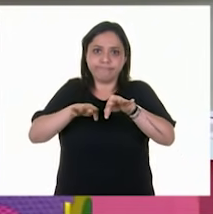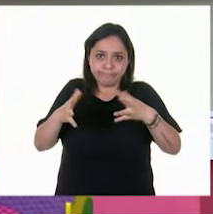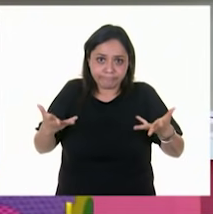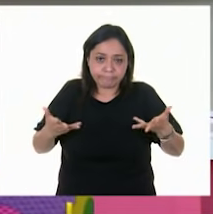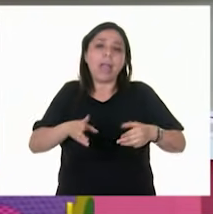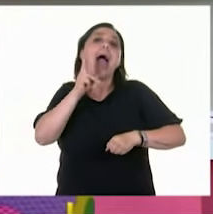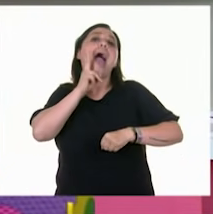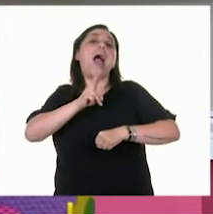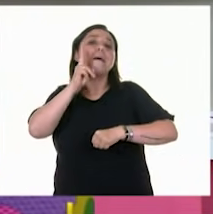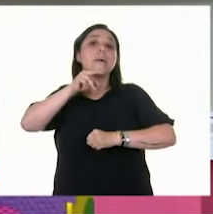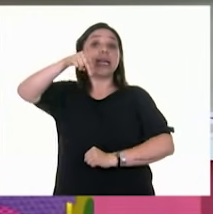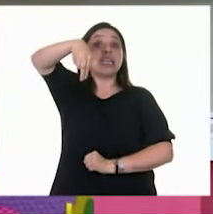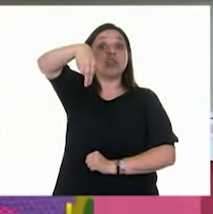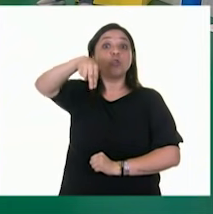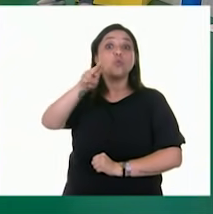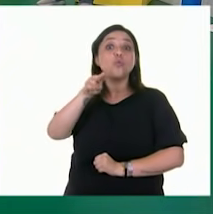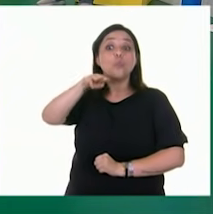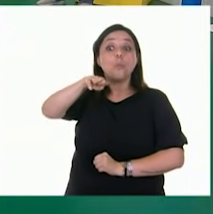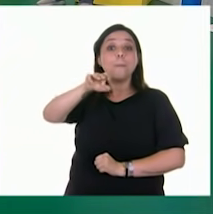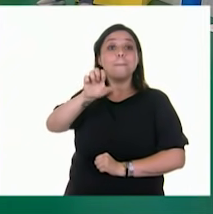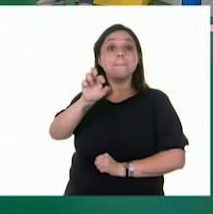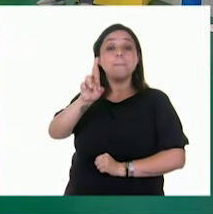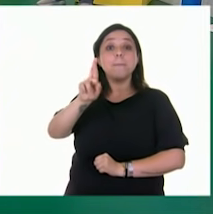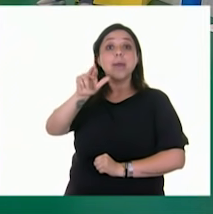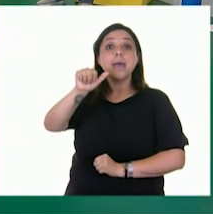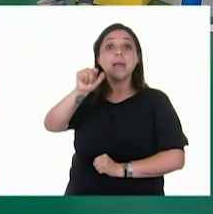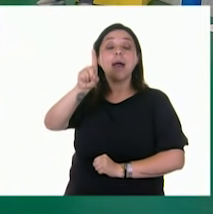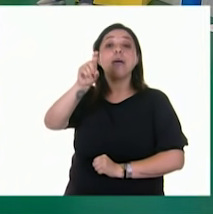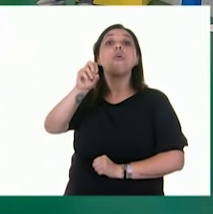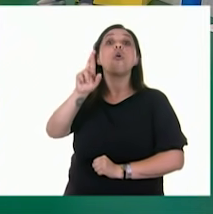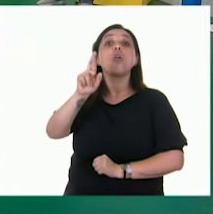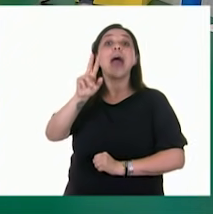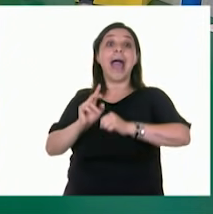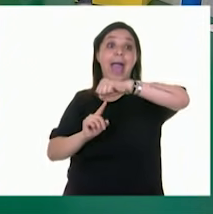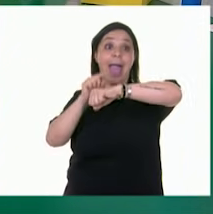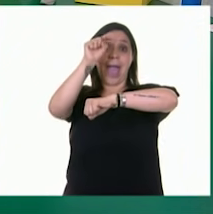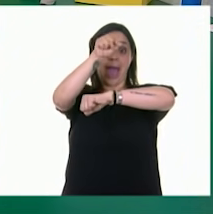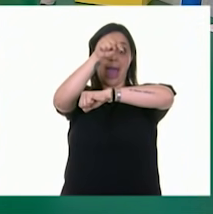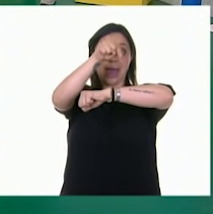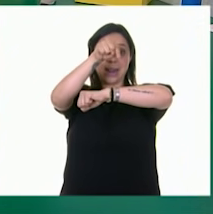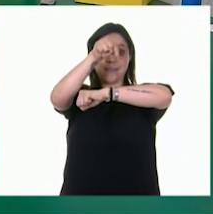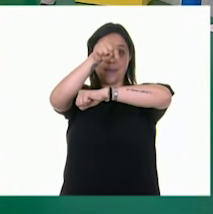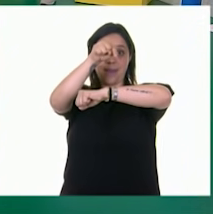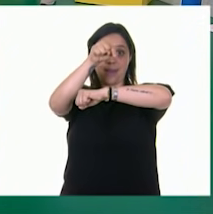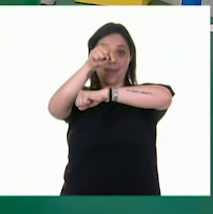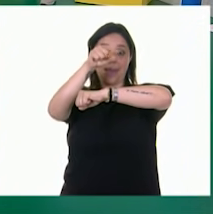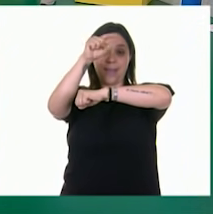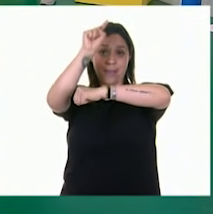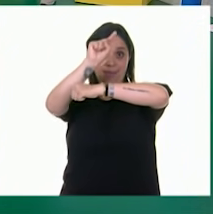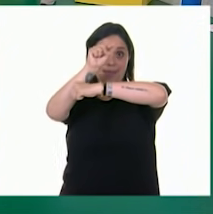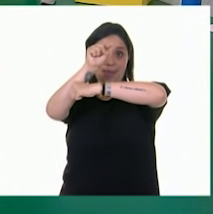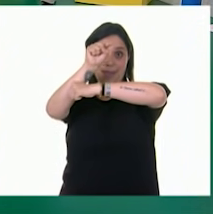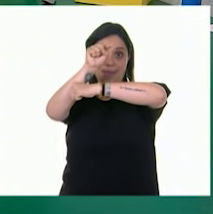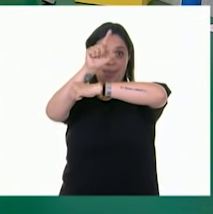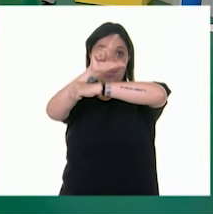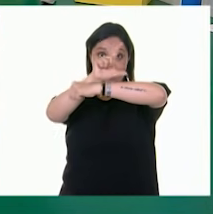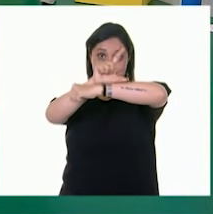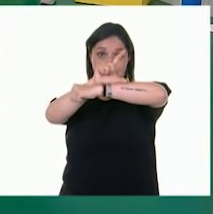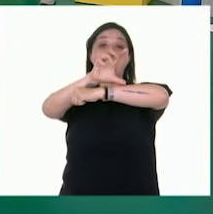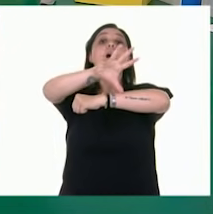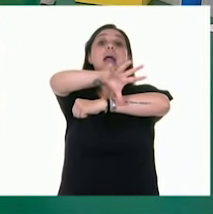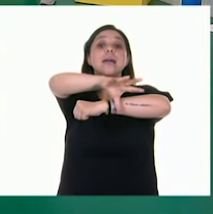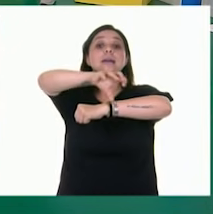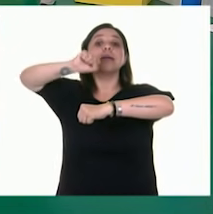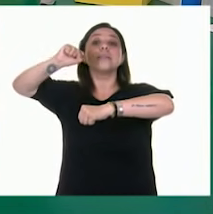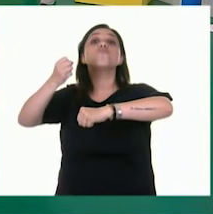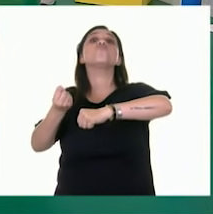numerador. Ajá, ya vimos que es el que está arriba. Y ¡ah! Ahí está. Ajá. Numerador, son las partes que tomamos. Y nos,